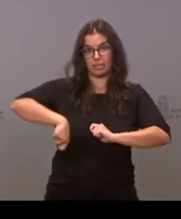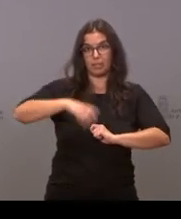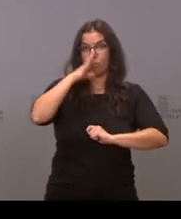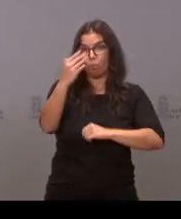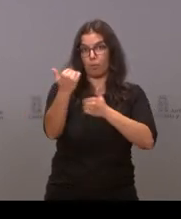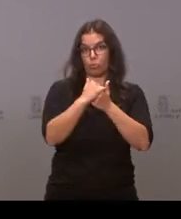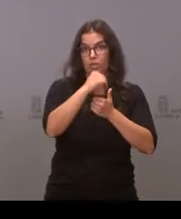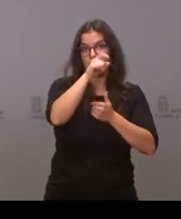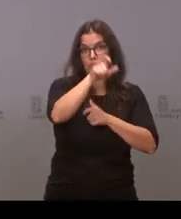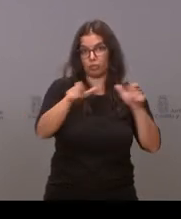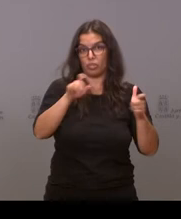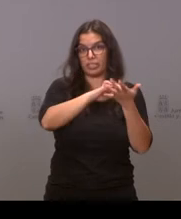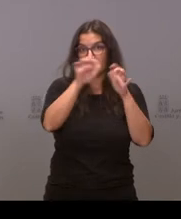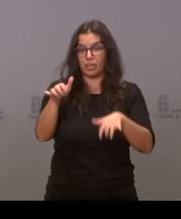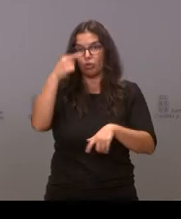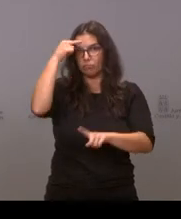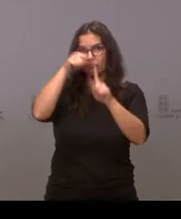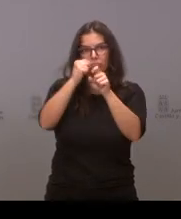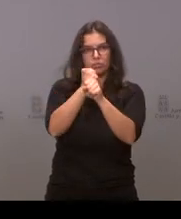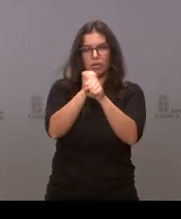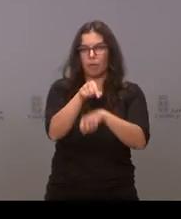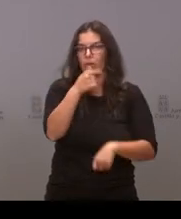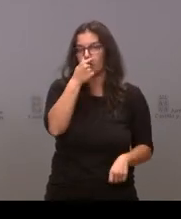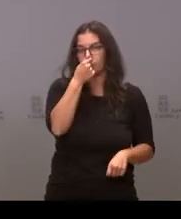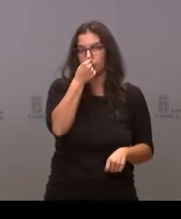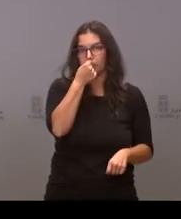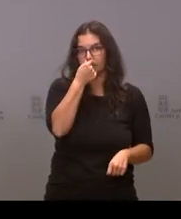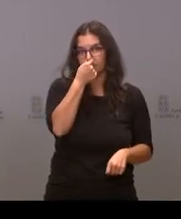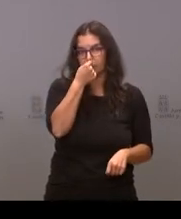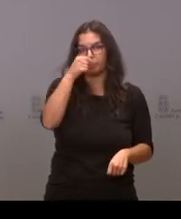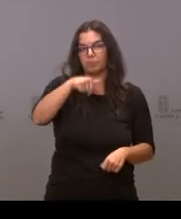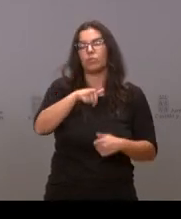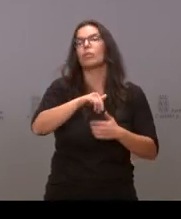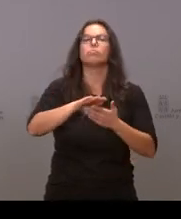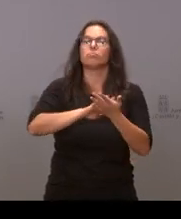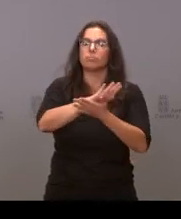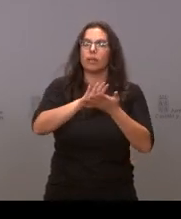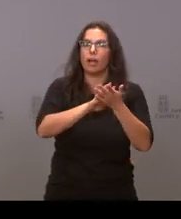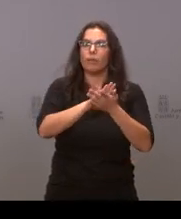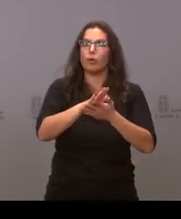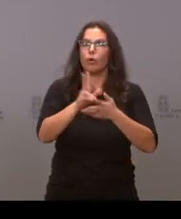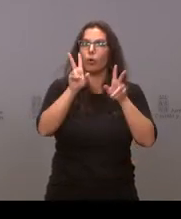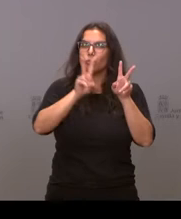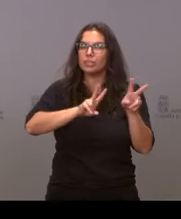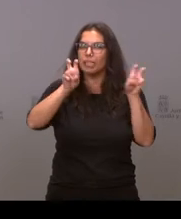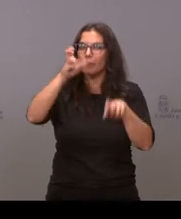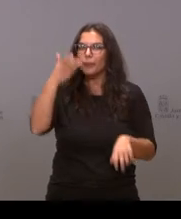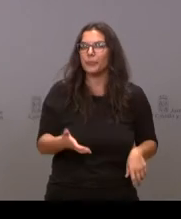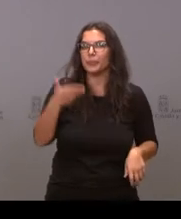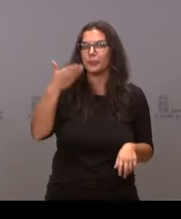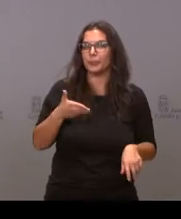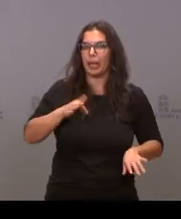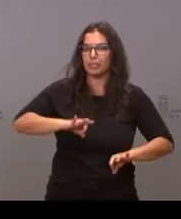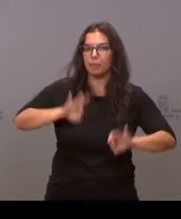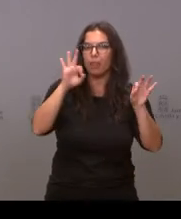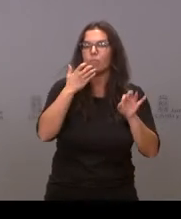y en eso es en lo que estoy trabajando hoy vengo a hablar de algo especialmente relevante e importante como es